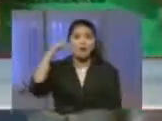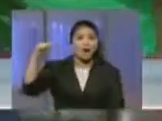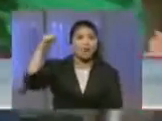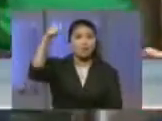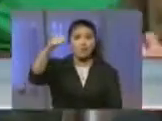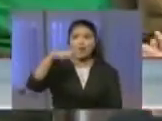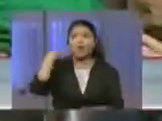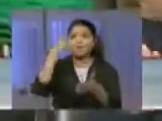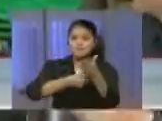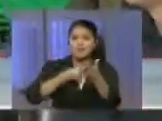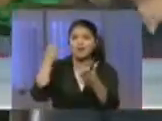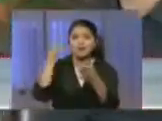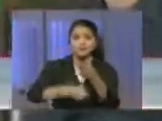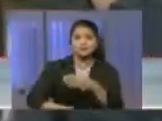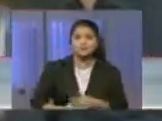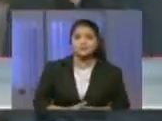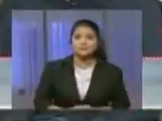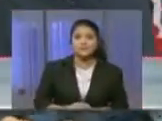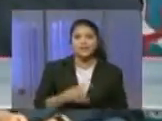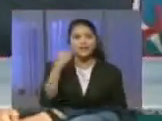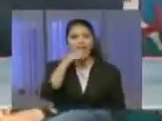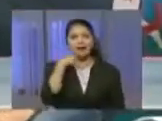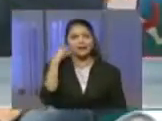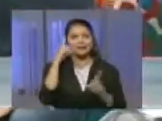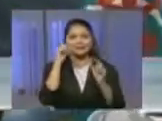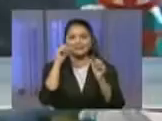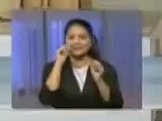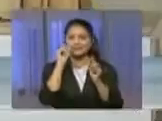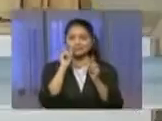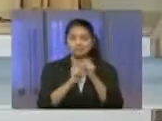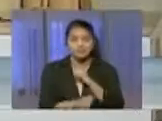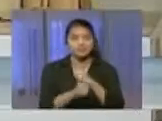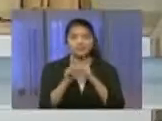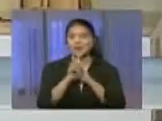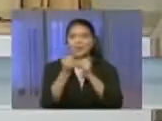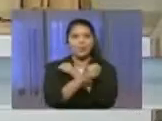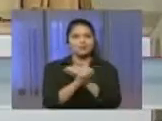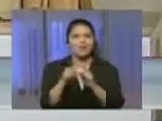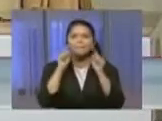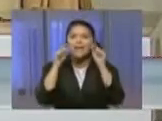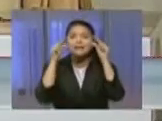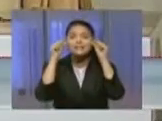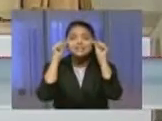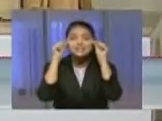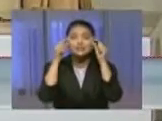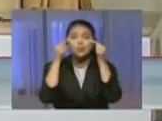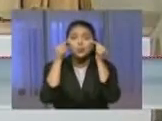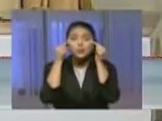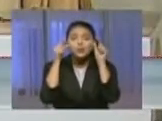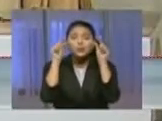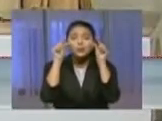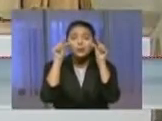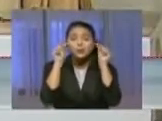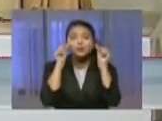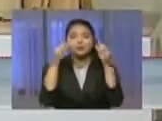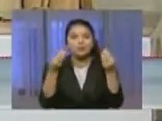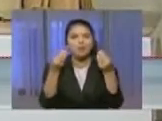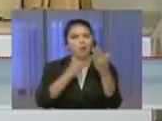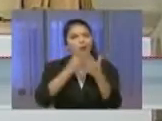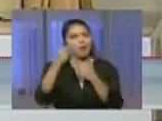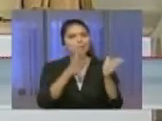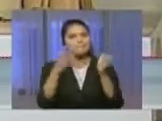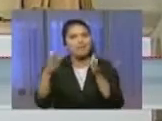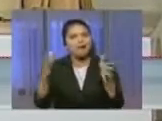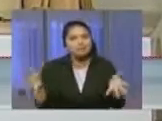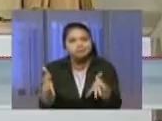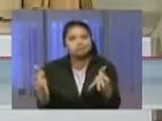niños la cara de sueño no se puede disimular Miren la cara del Chino como lo tiene Cómo ha estado el plan cómo ha estado la